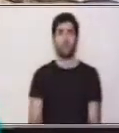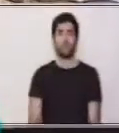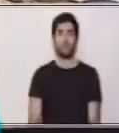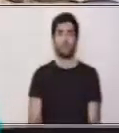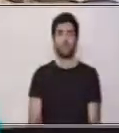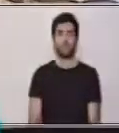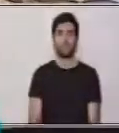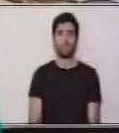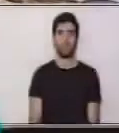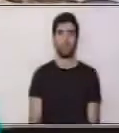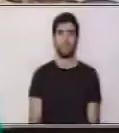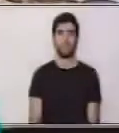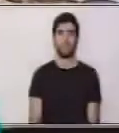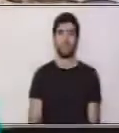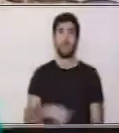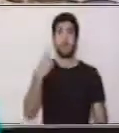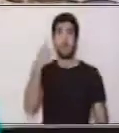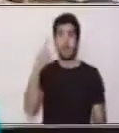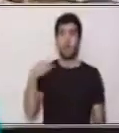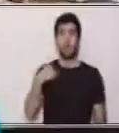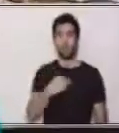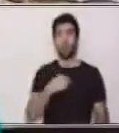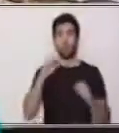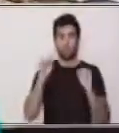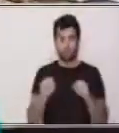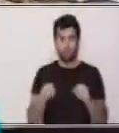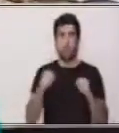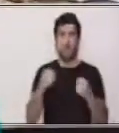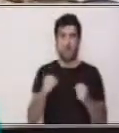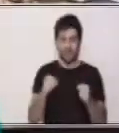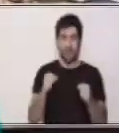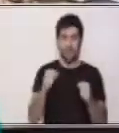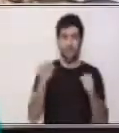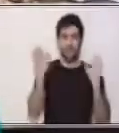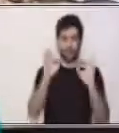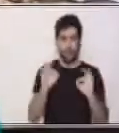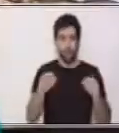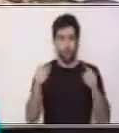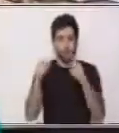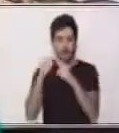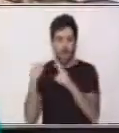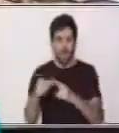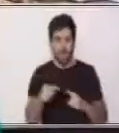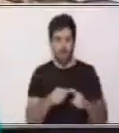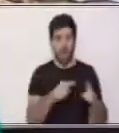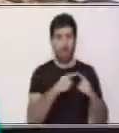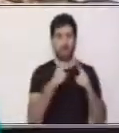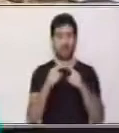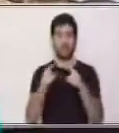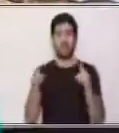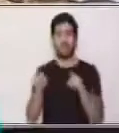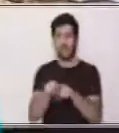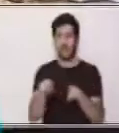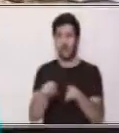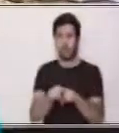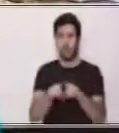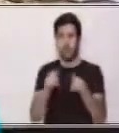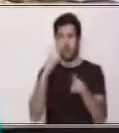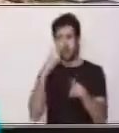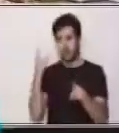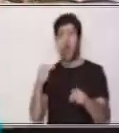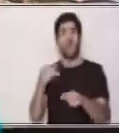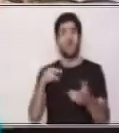realizar estas figuras y ya no la dibujamos. Tú puedes ver que en este caso tampoco es una caja, pero